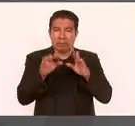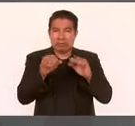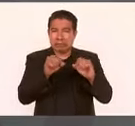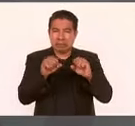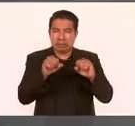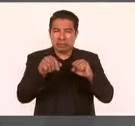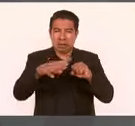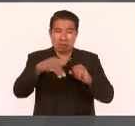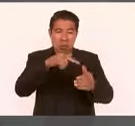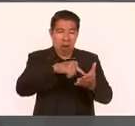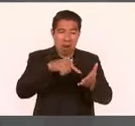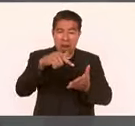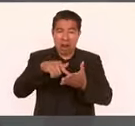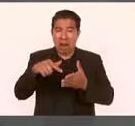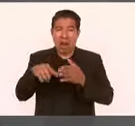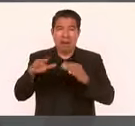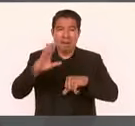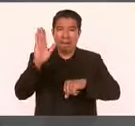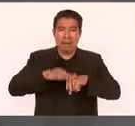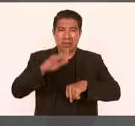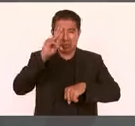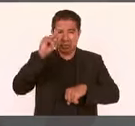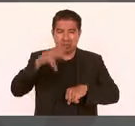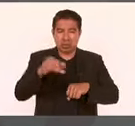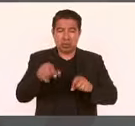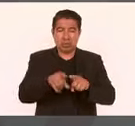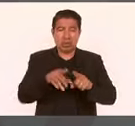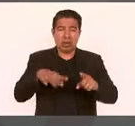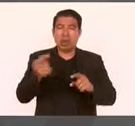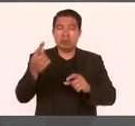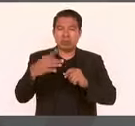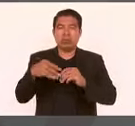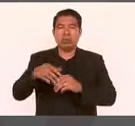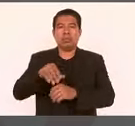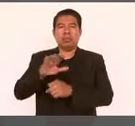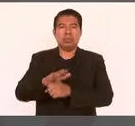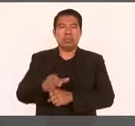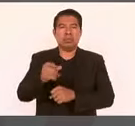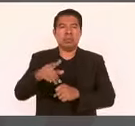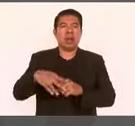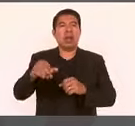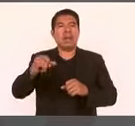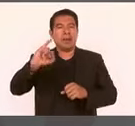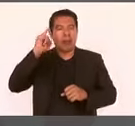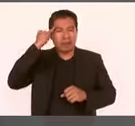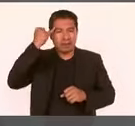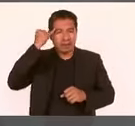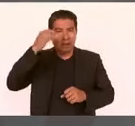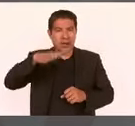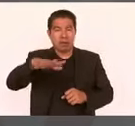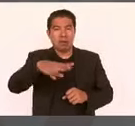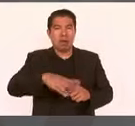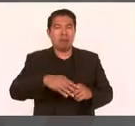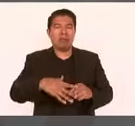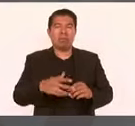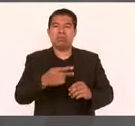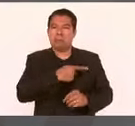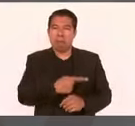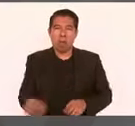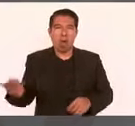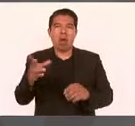cuenta, además, aquellas con mayor grado de marginación, con mayor población indígena y con altos índices